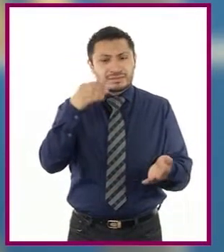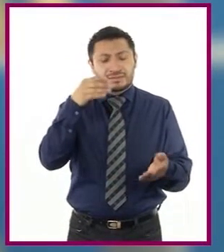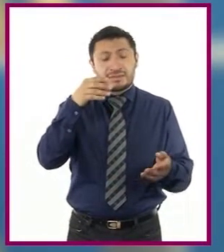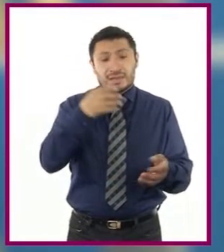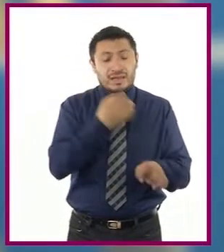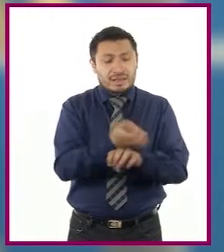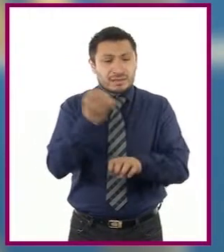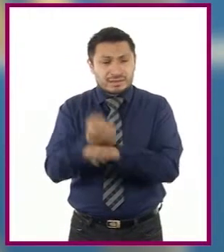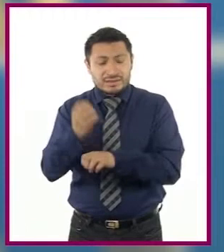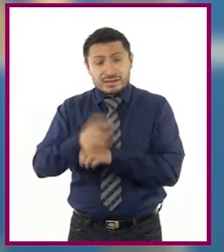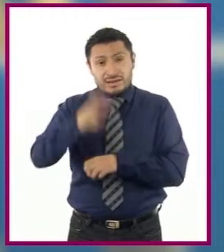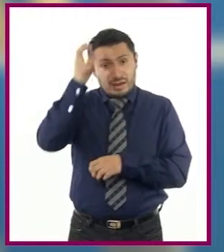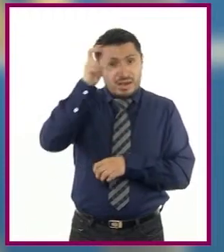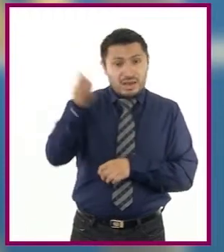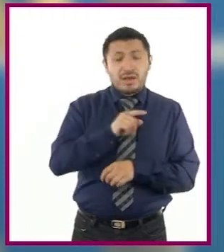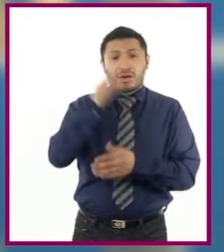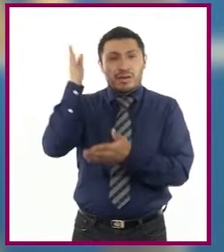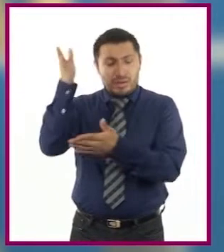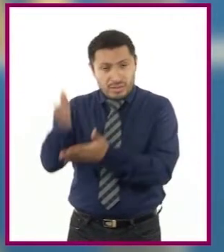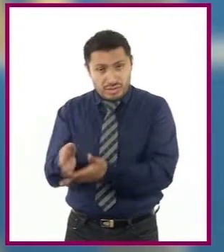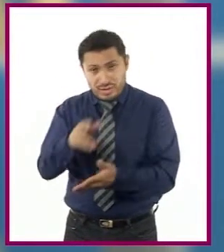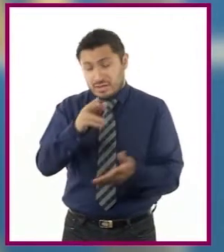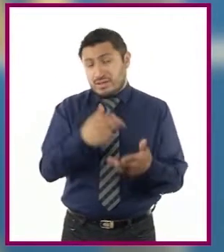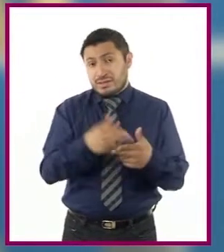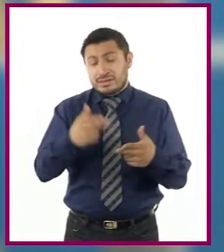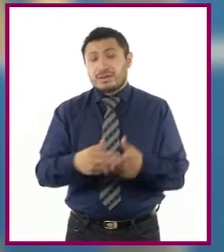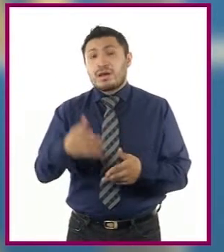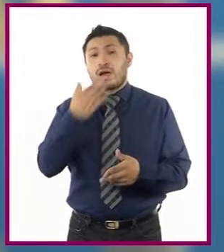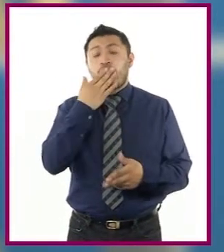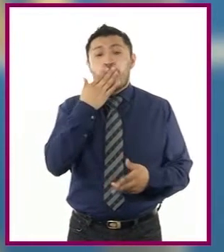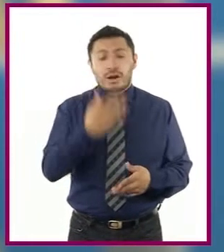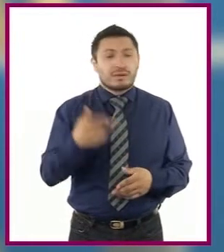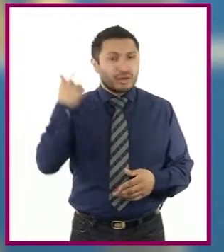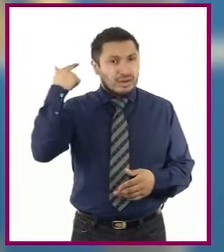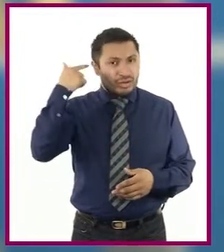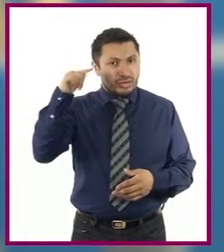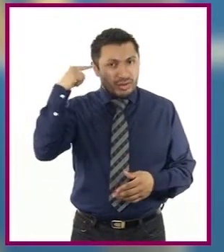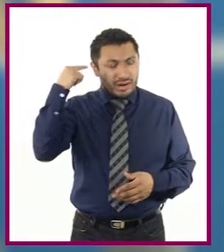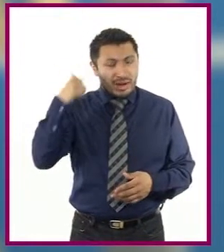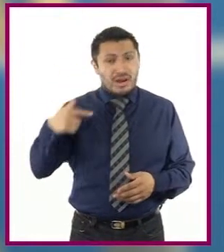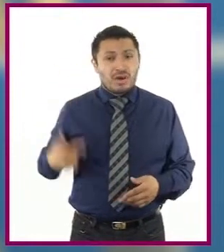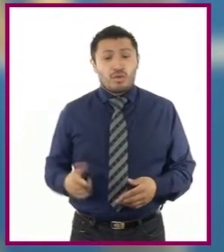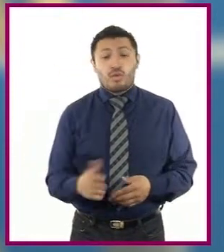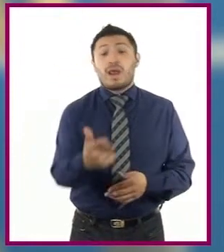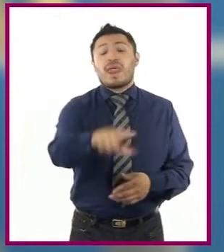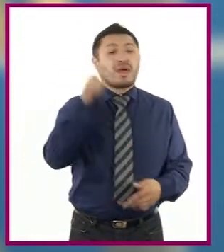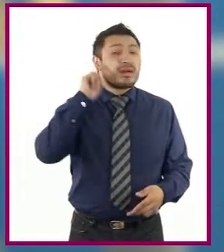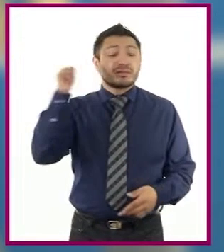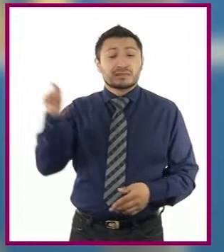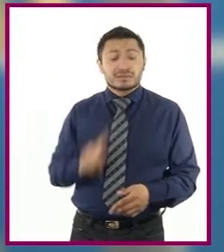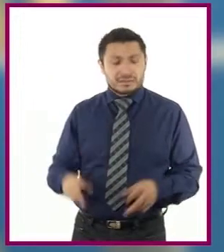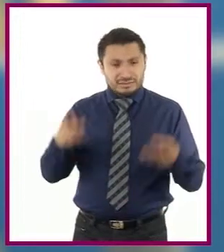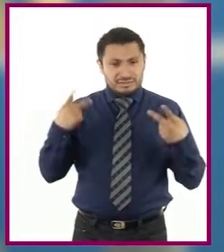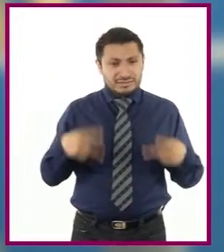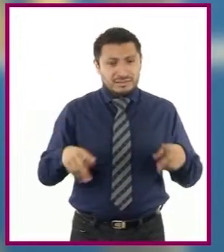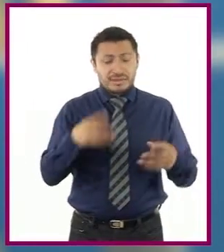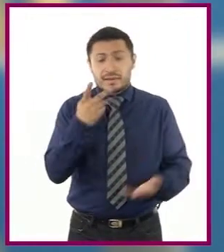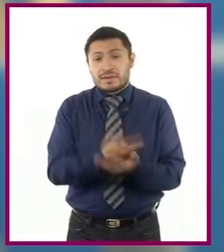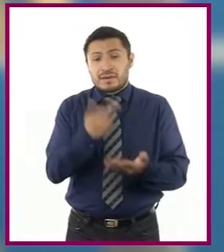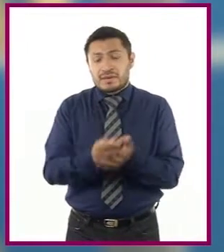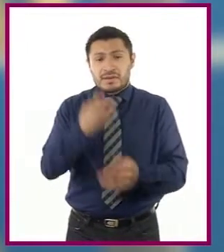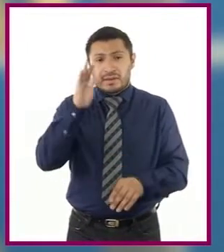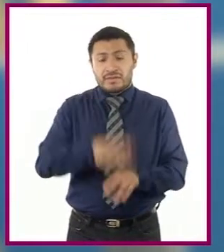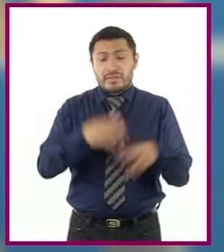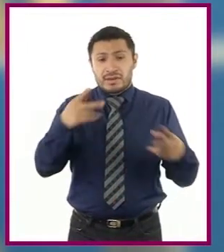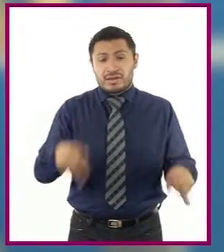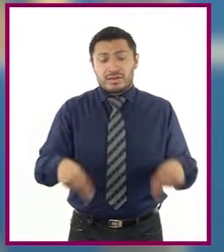estados de Hidalgo hasta Sonora, pasando por Guanajuato y Zacatecas, las productoras de plata más relevantes a nivel mundial